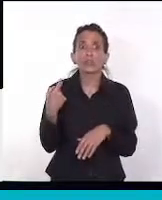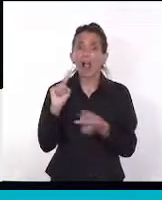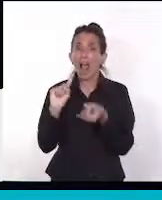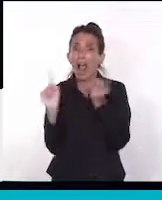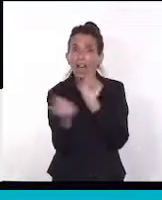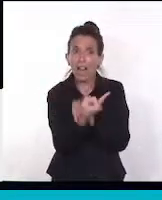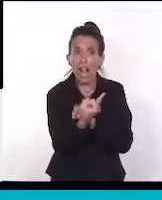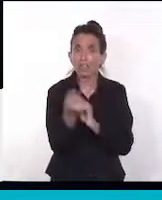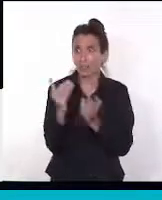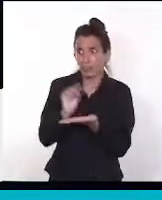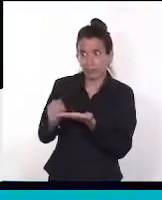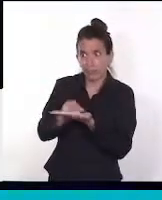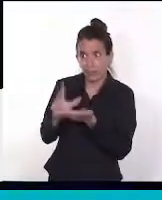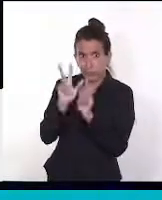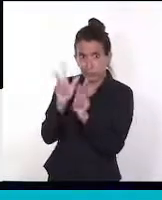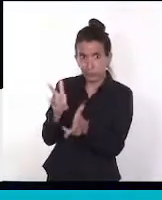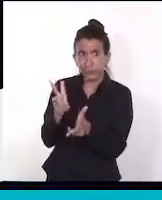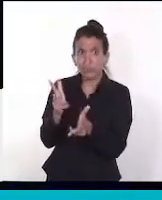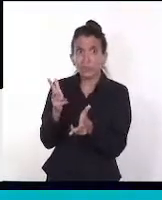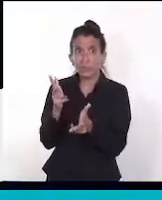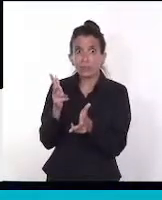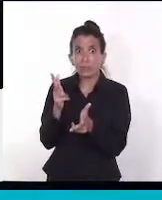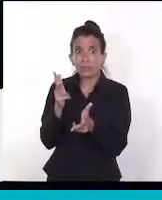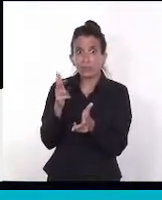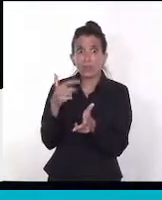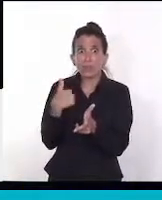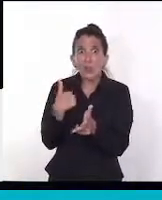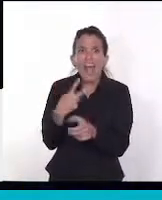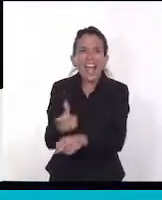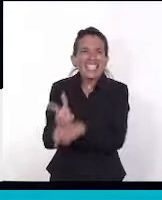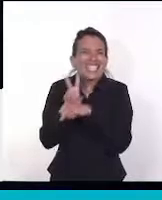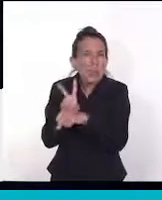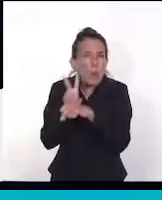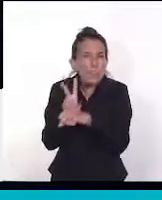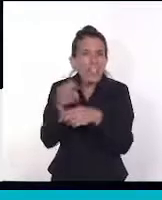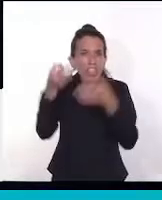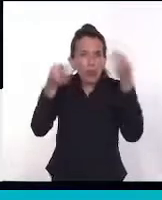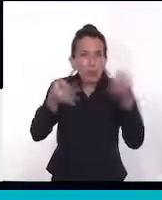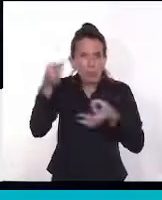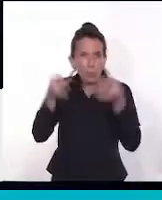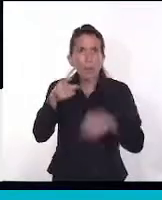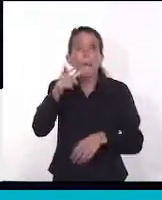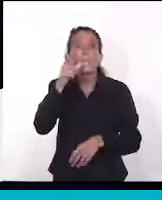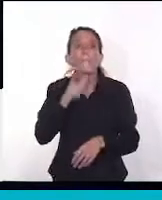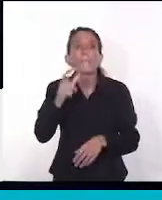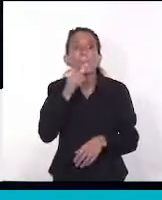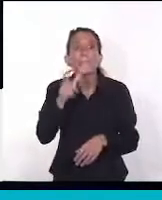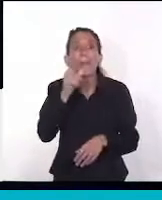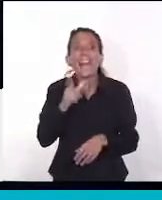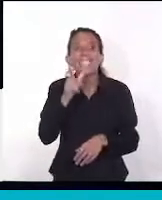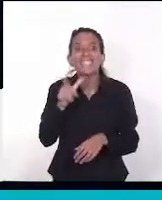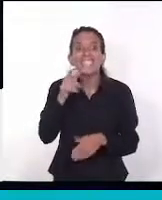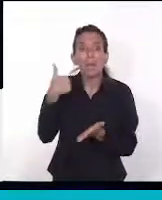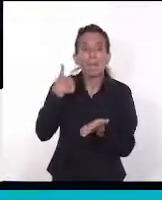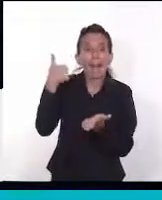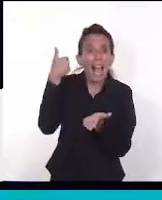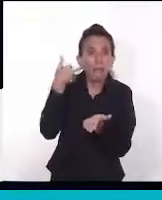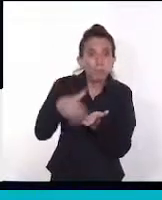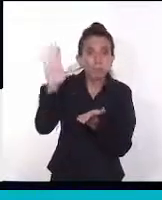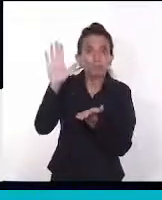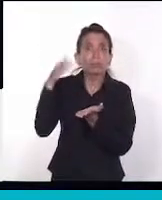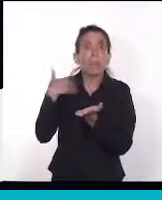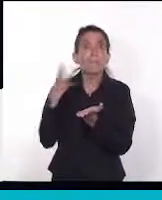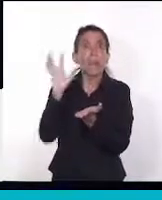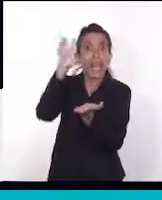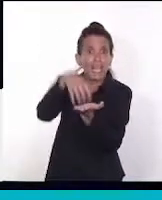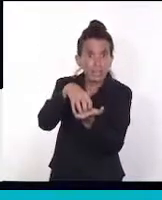en la palabra, utilizaron una seguridad jurídica para irse, para vaciar las empresas e irse. Y fueron